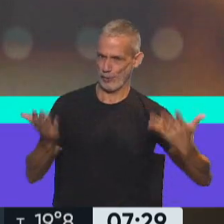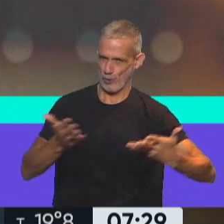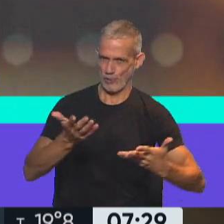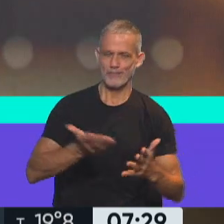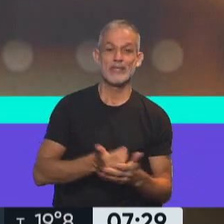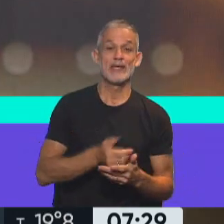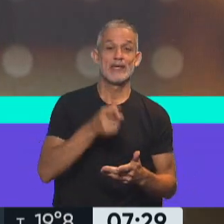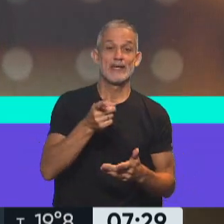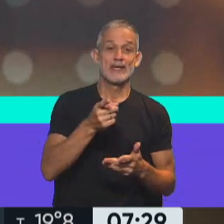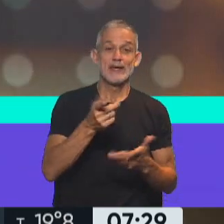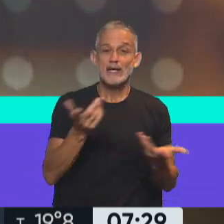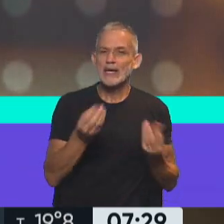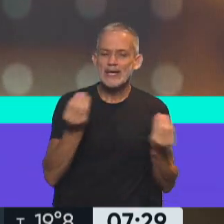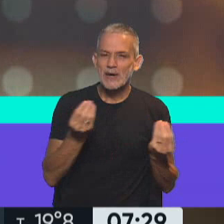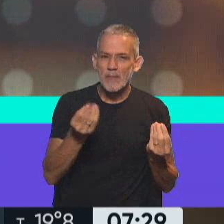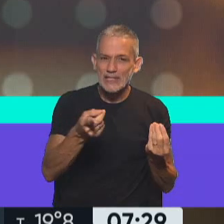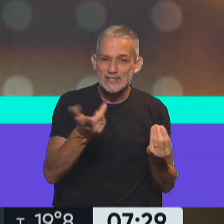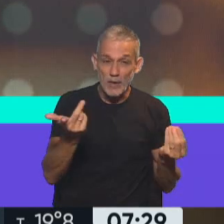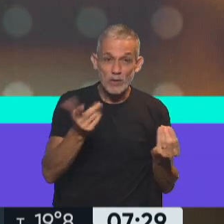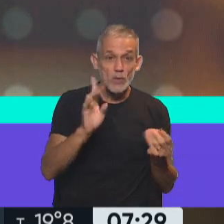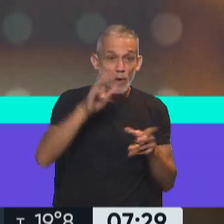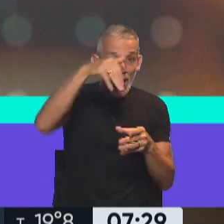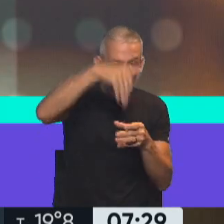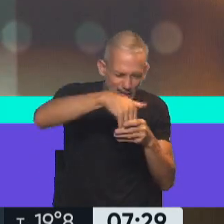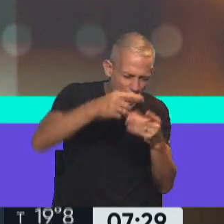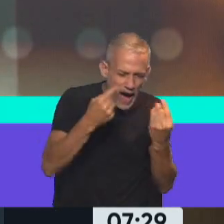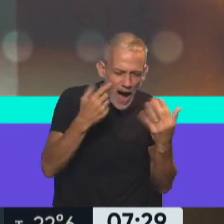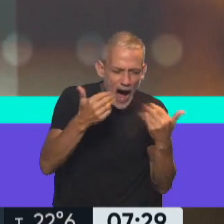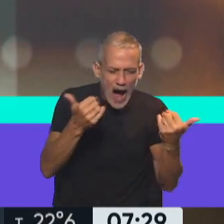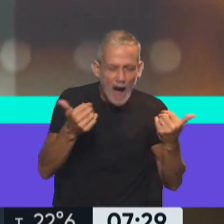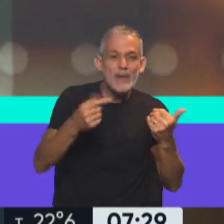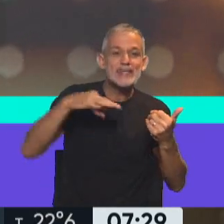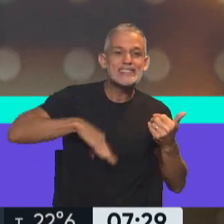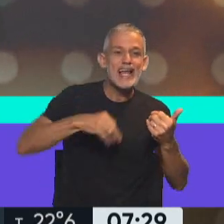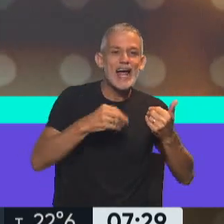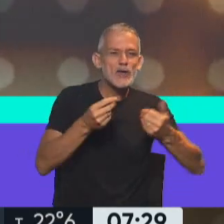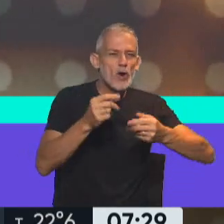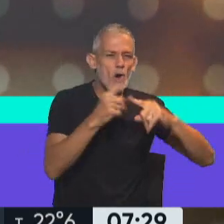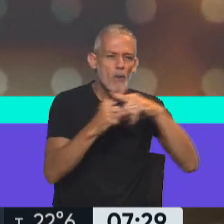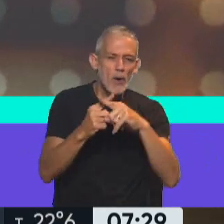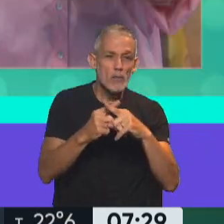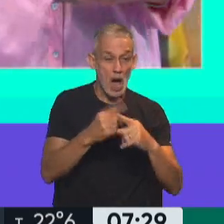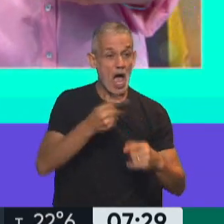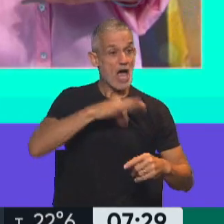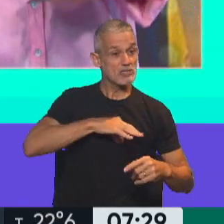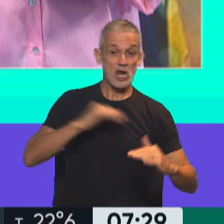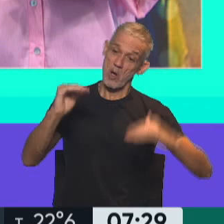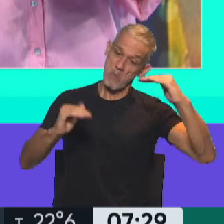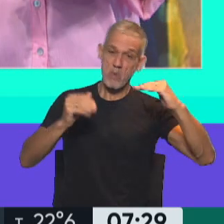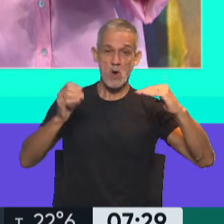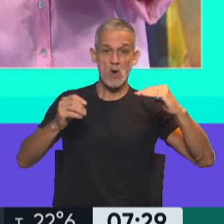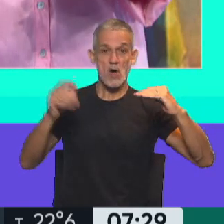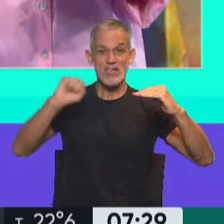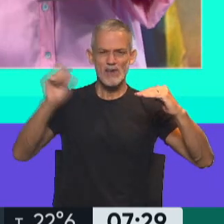enanos, bueno. Lo que ocurre es cuando te metes adentro de ese índice de salarios que decís, ah, los salarios le ganaron a la inflación. Mm. Mirá vos, ¿por qué yo